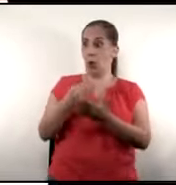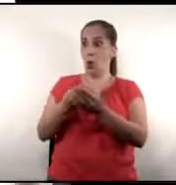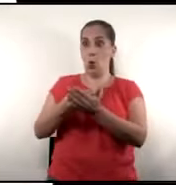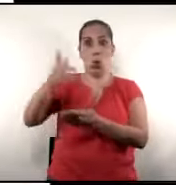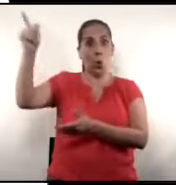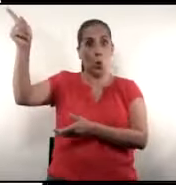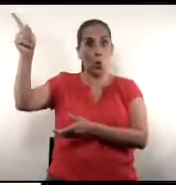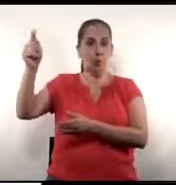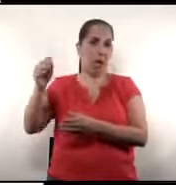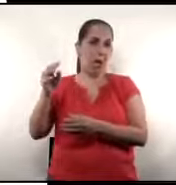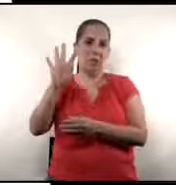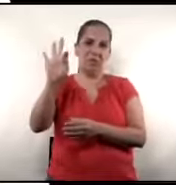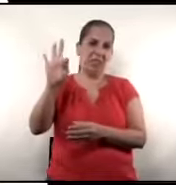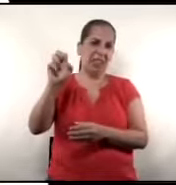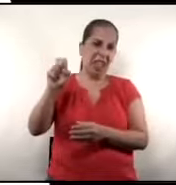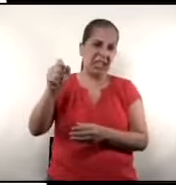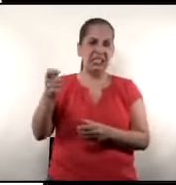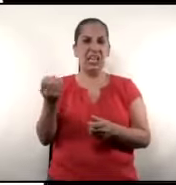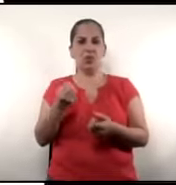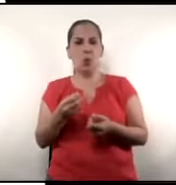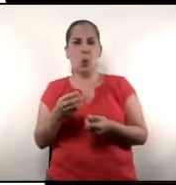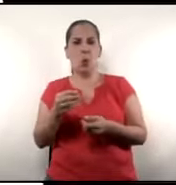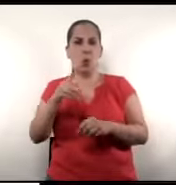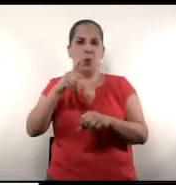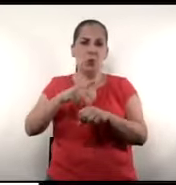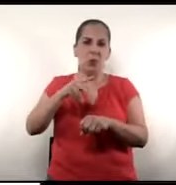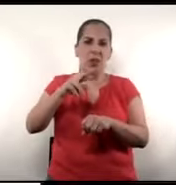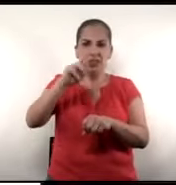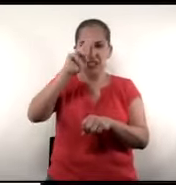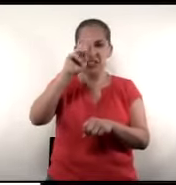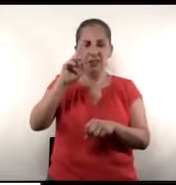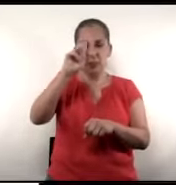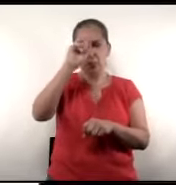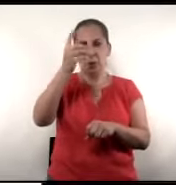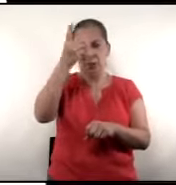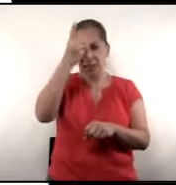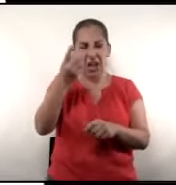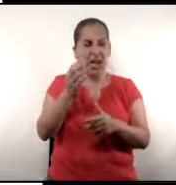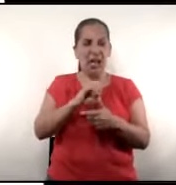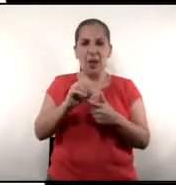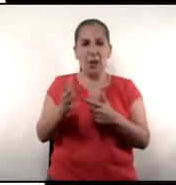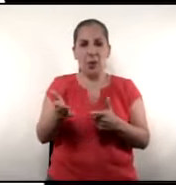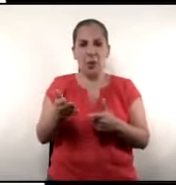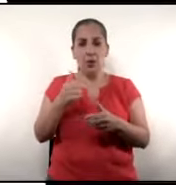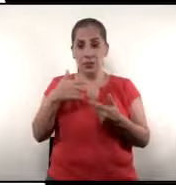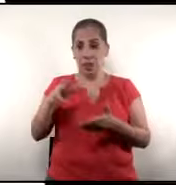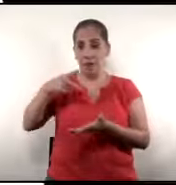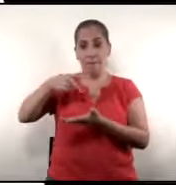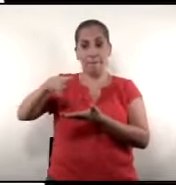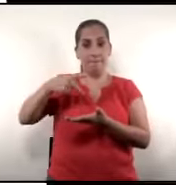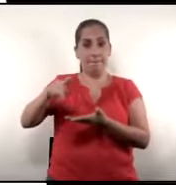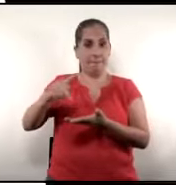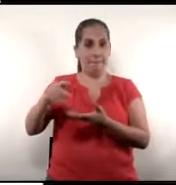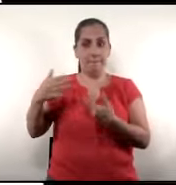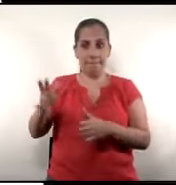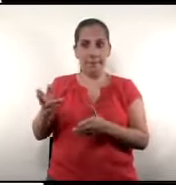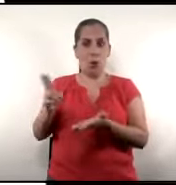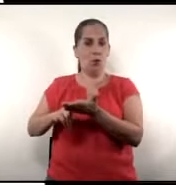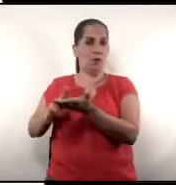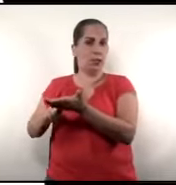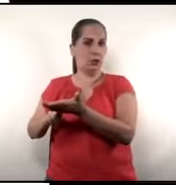en Texas o en Trinidad y Tobago o de donde sea que viene, ya pagó la refinación porque compró gasolina super,